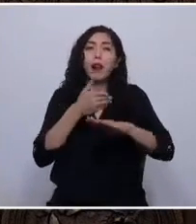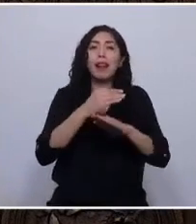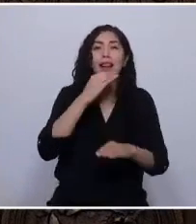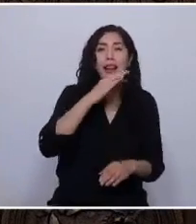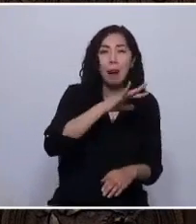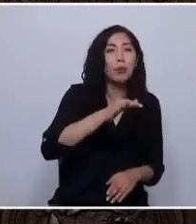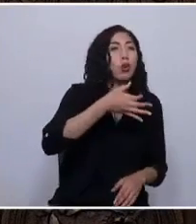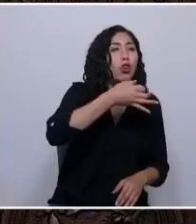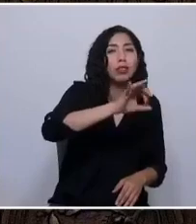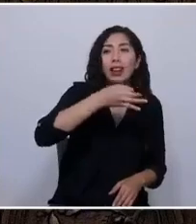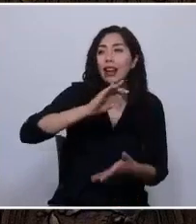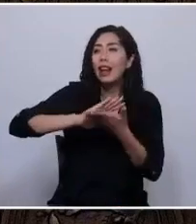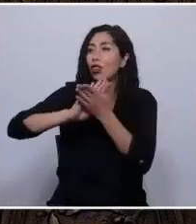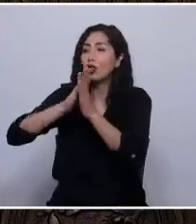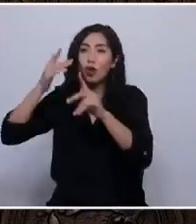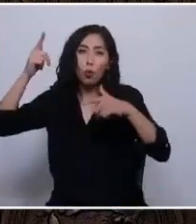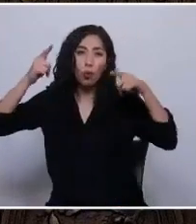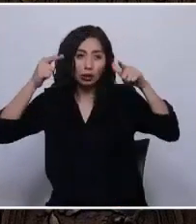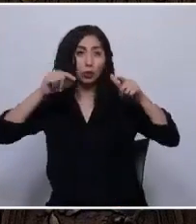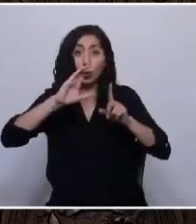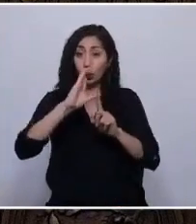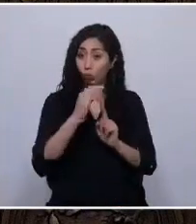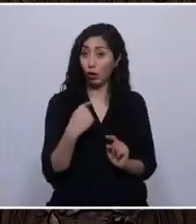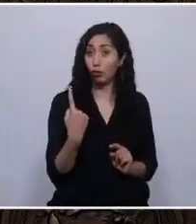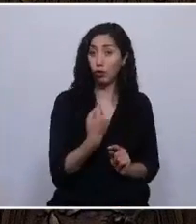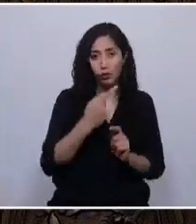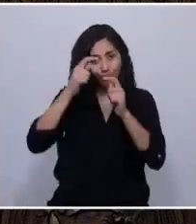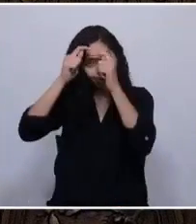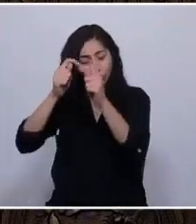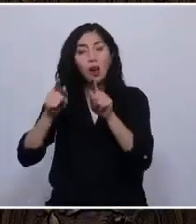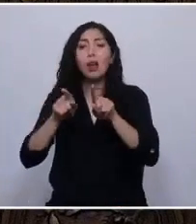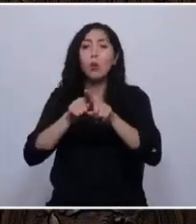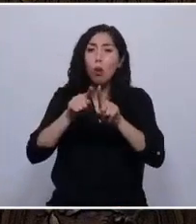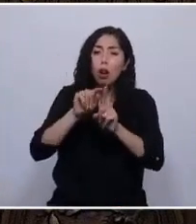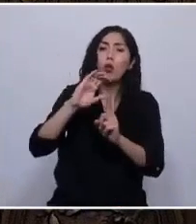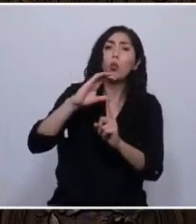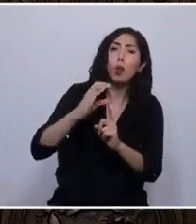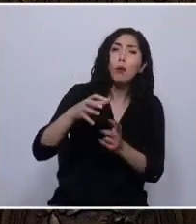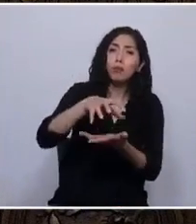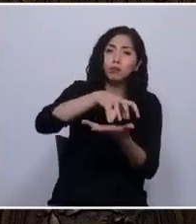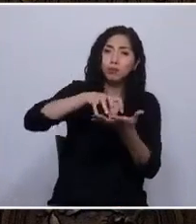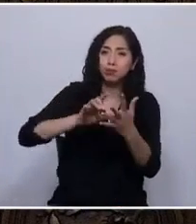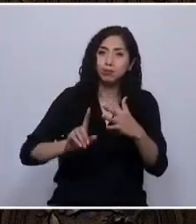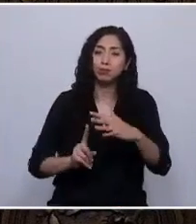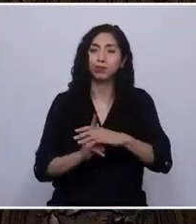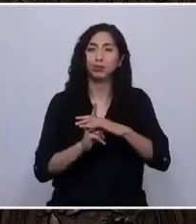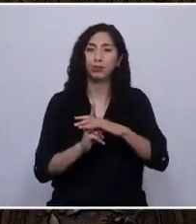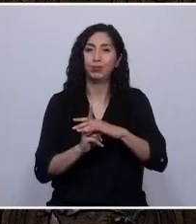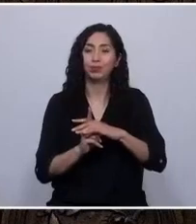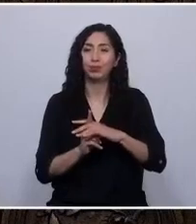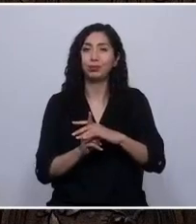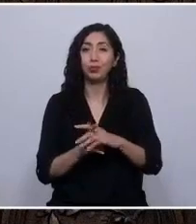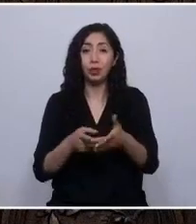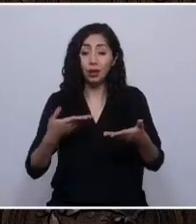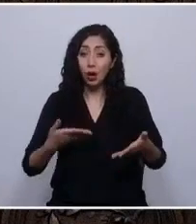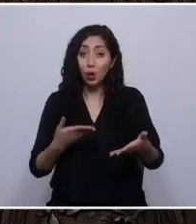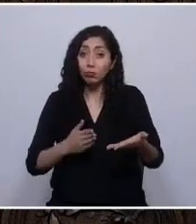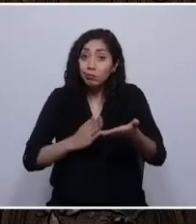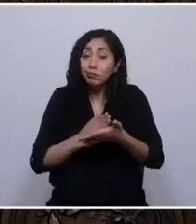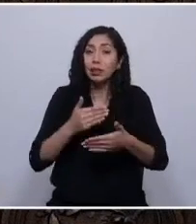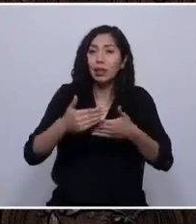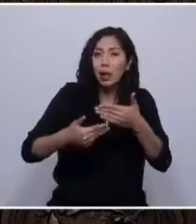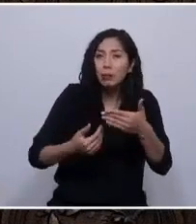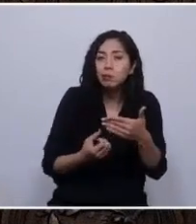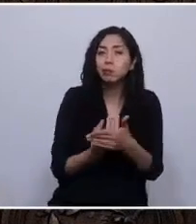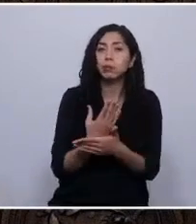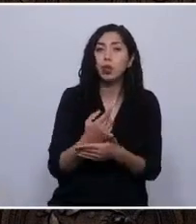cultura es reconocida, así como lo deben ser las culturas de nuestros pueblos originarios. Ahora que empezamos esta nueva etapa,